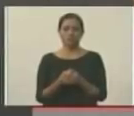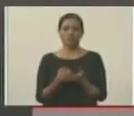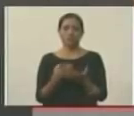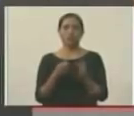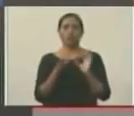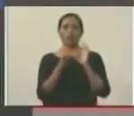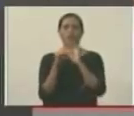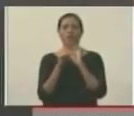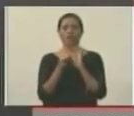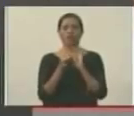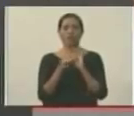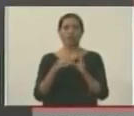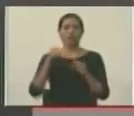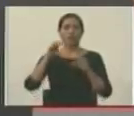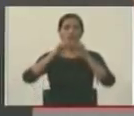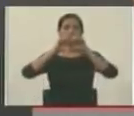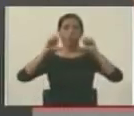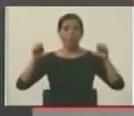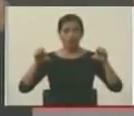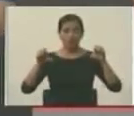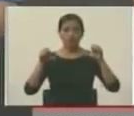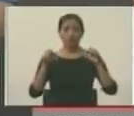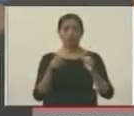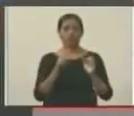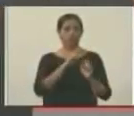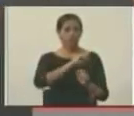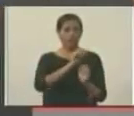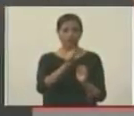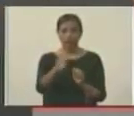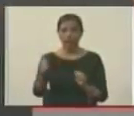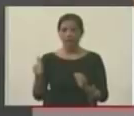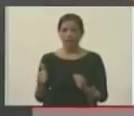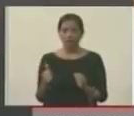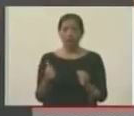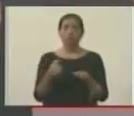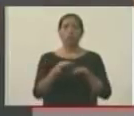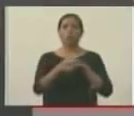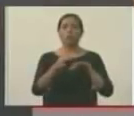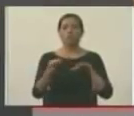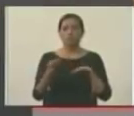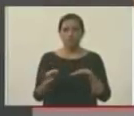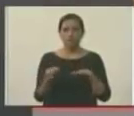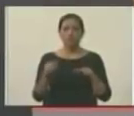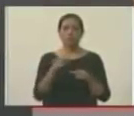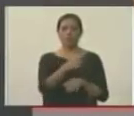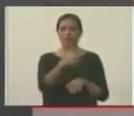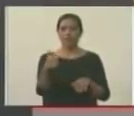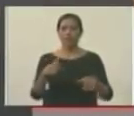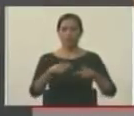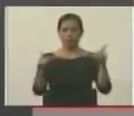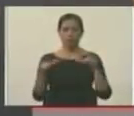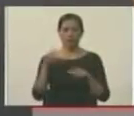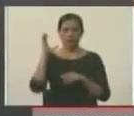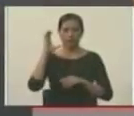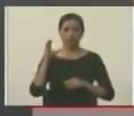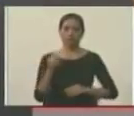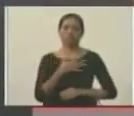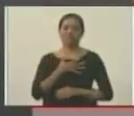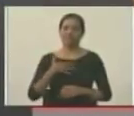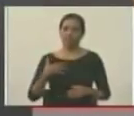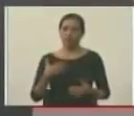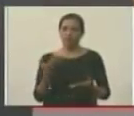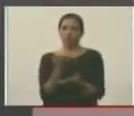educativa, de cada localidad, de cada municipio y de cada lugar del país. Quiero